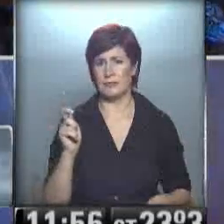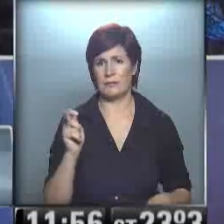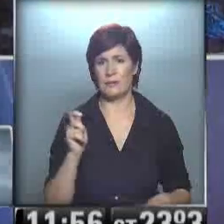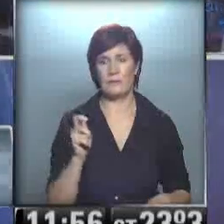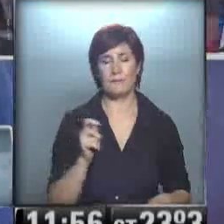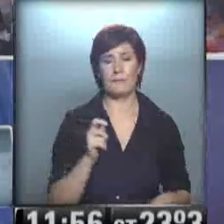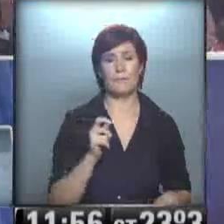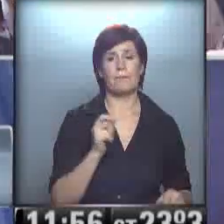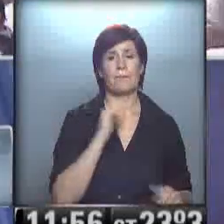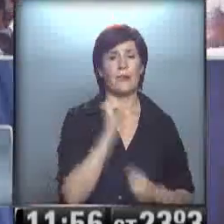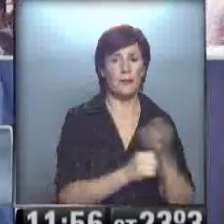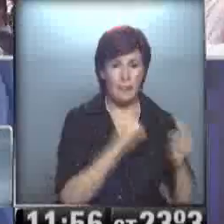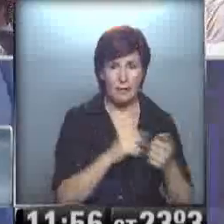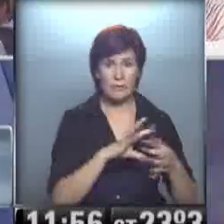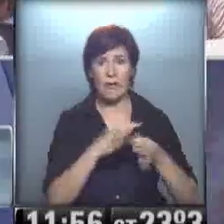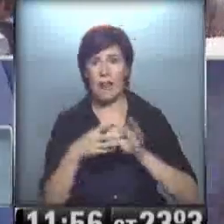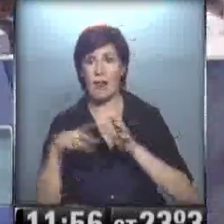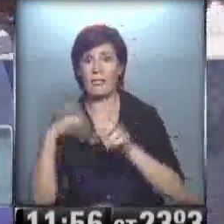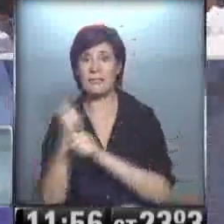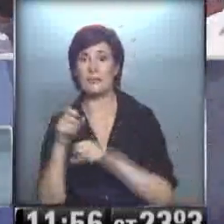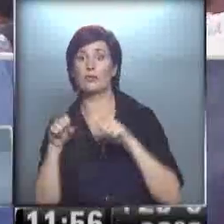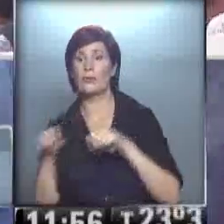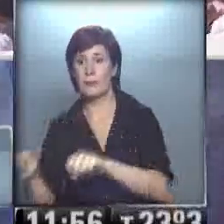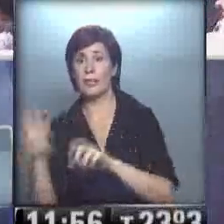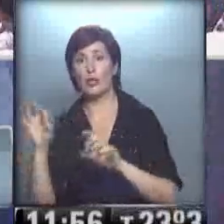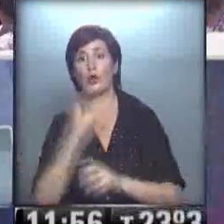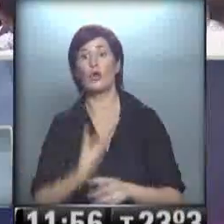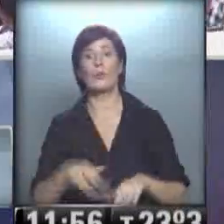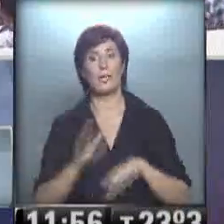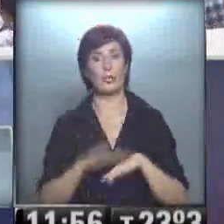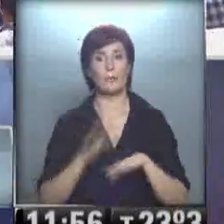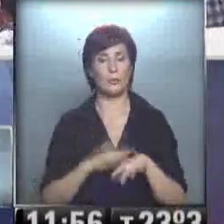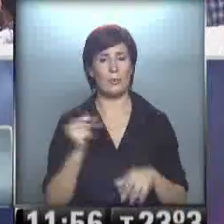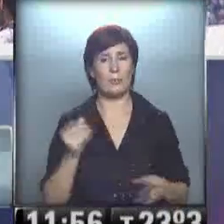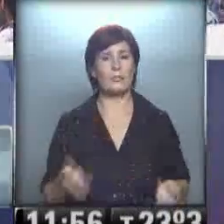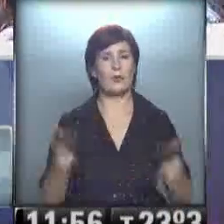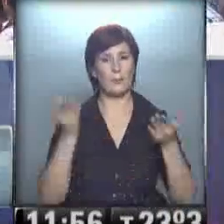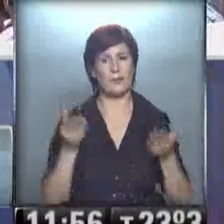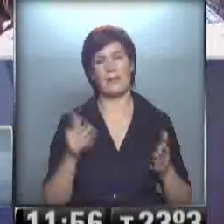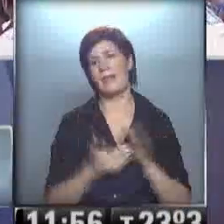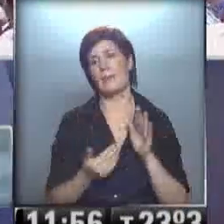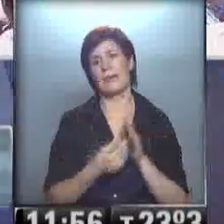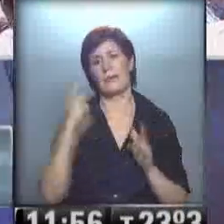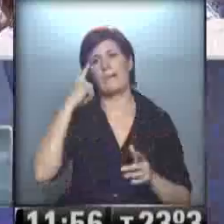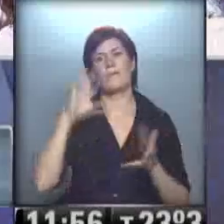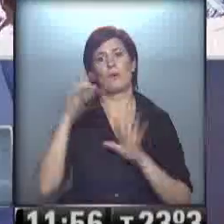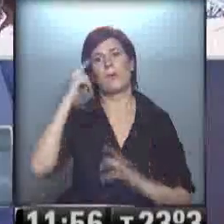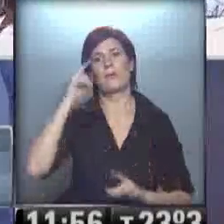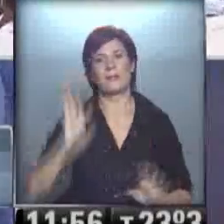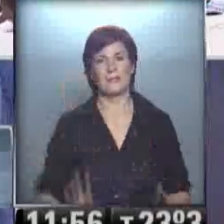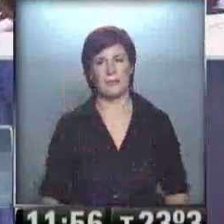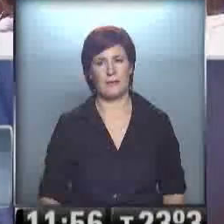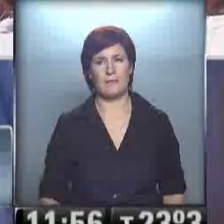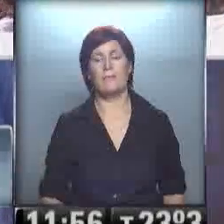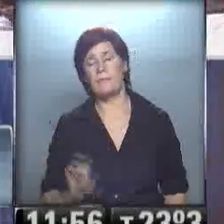comercializadoras o si es el gobierno, la mirada que se tenga sobre eso es en definitiva un posicionamiento ideológico. Yo creo que es un